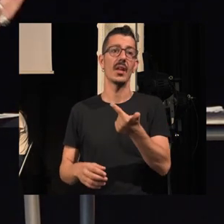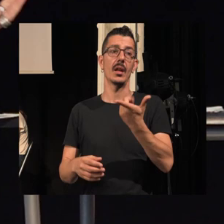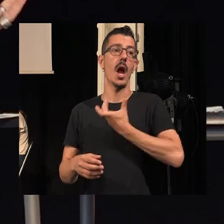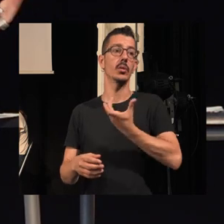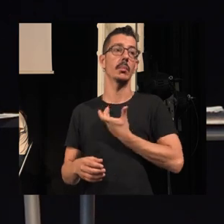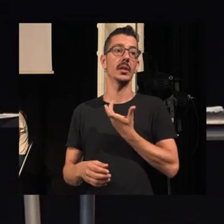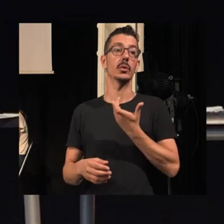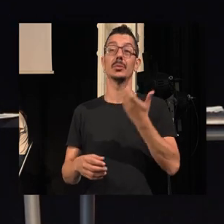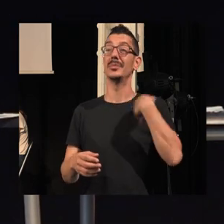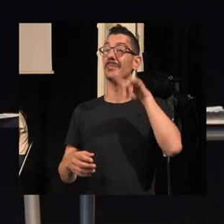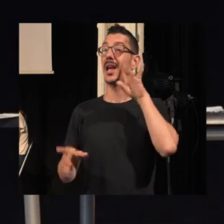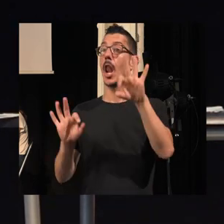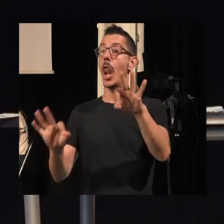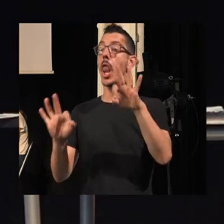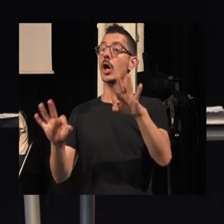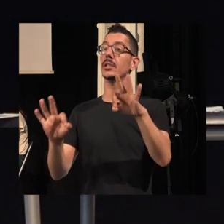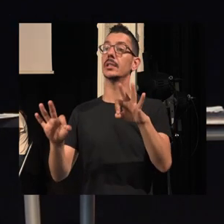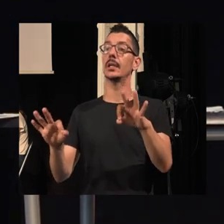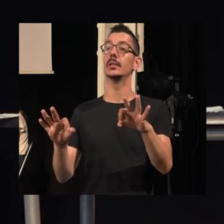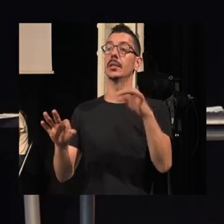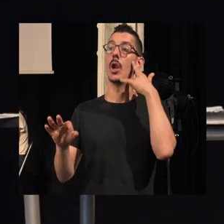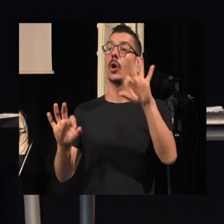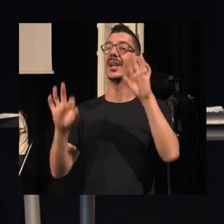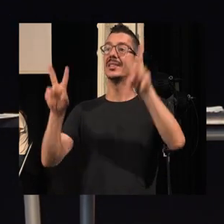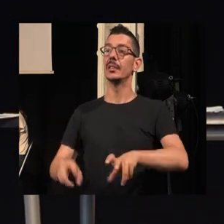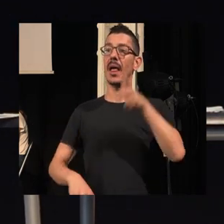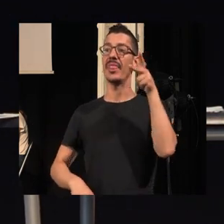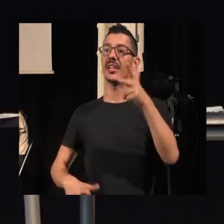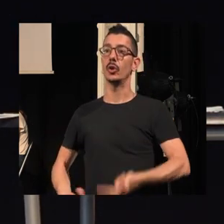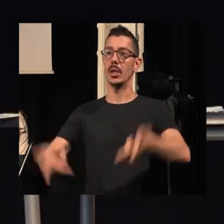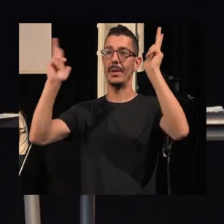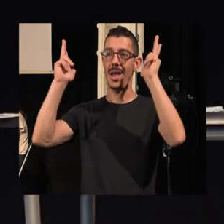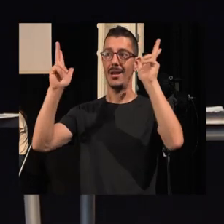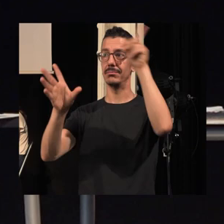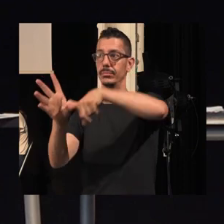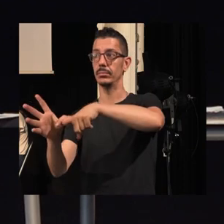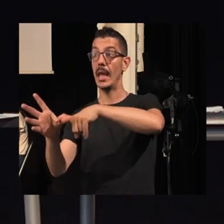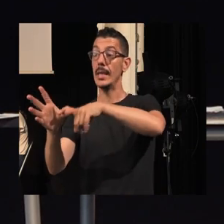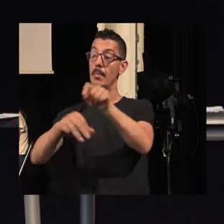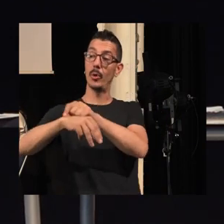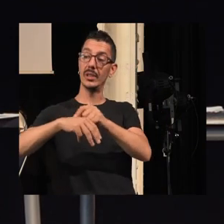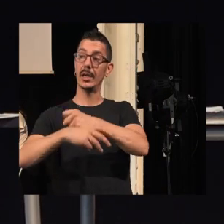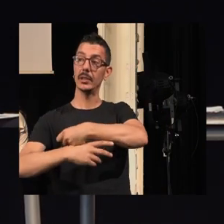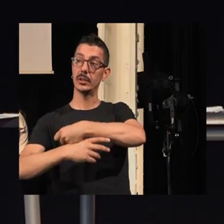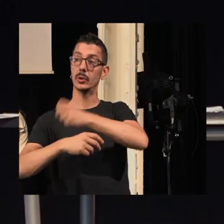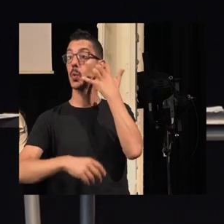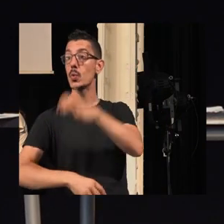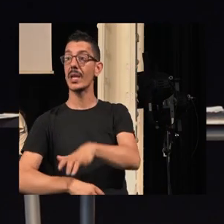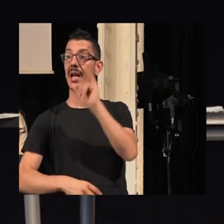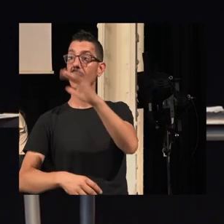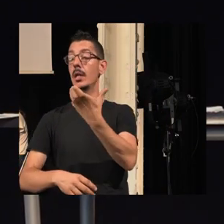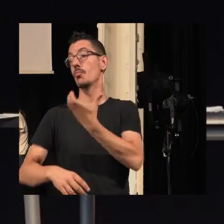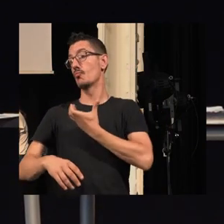en esas lógicas de derecho liberal, y las políticas queer y el municipalismo en